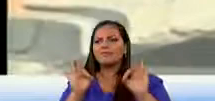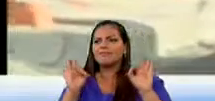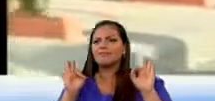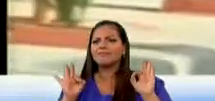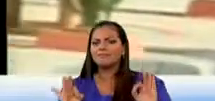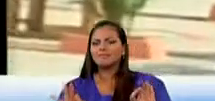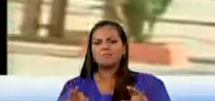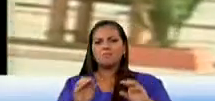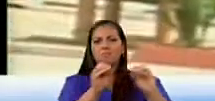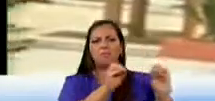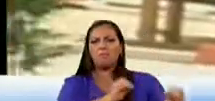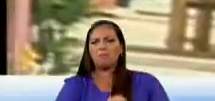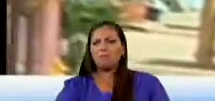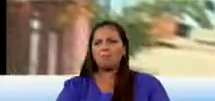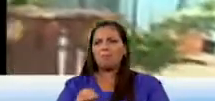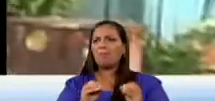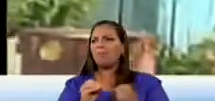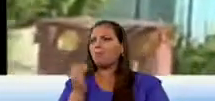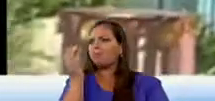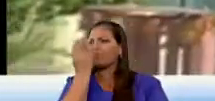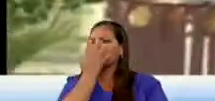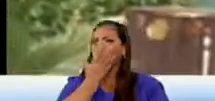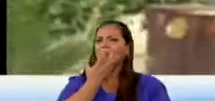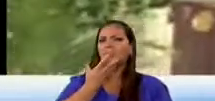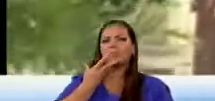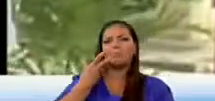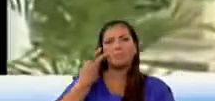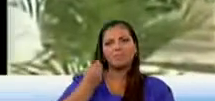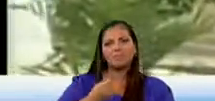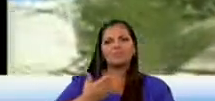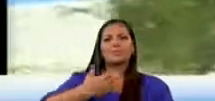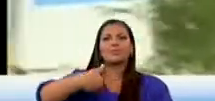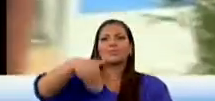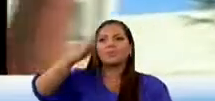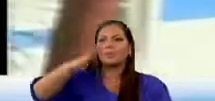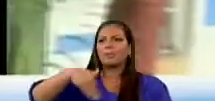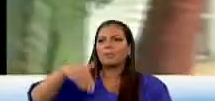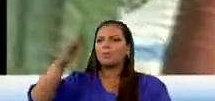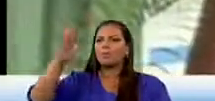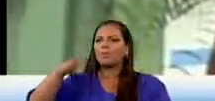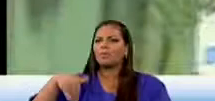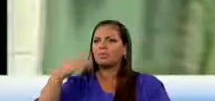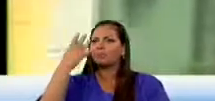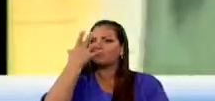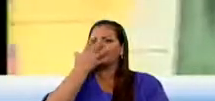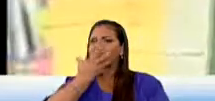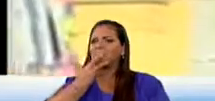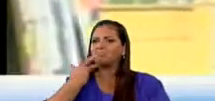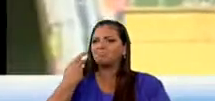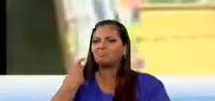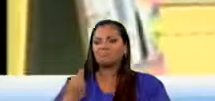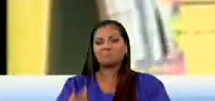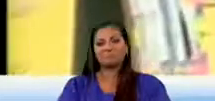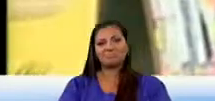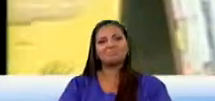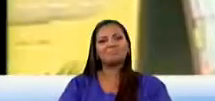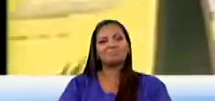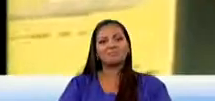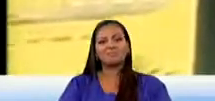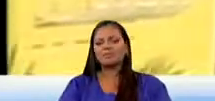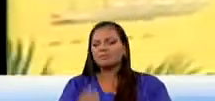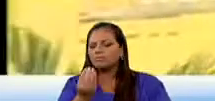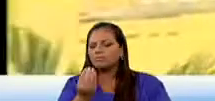locales comerciales, las que las fachadas estén pintadas con colores pasteles, que haya una mejoría, por ejemplo, en los balcones también y en las